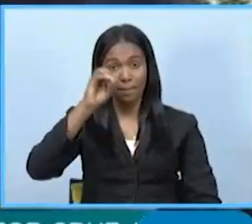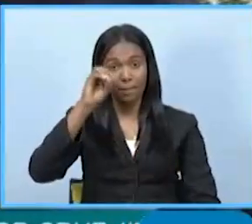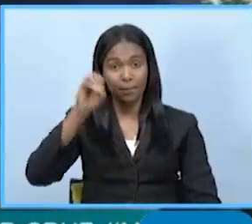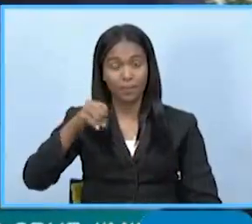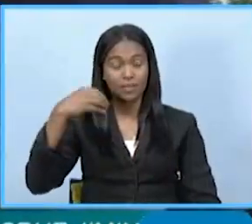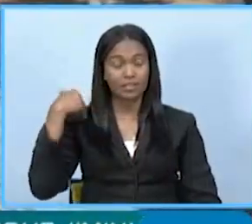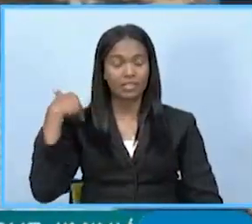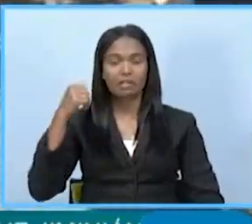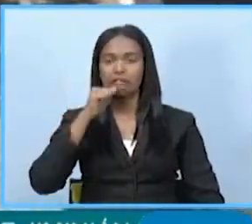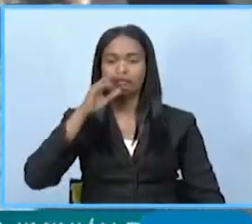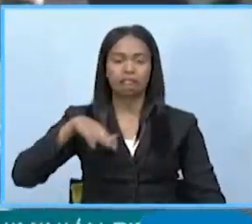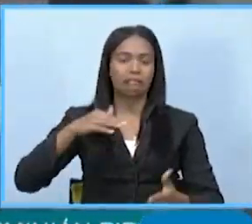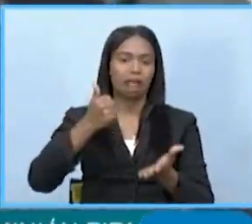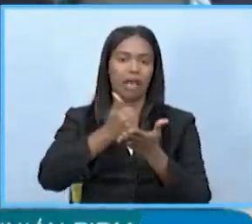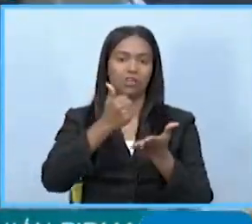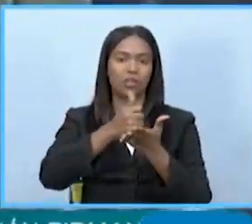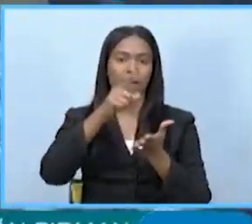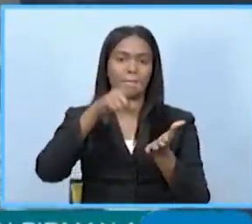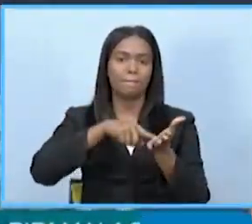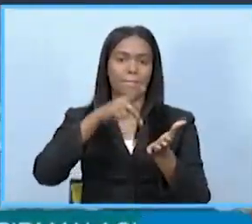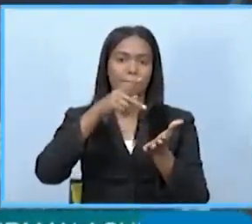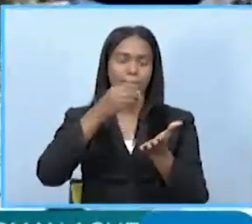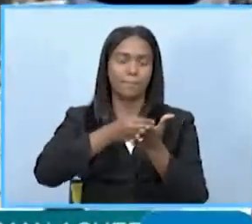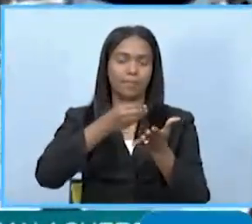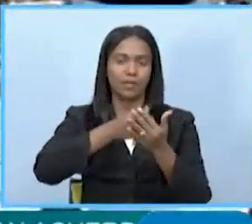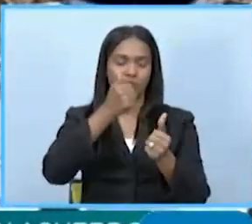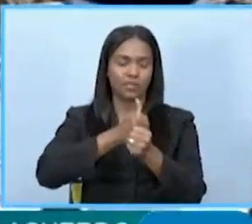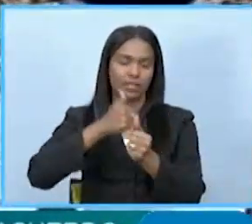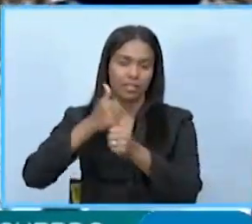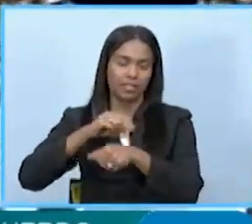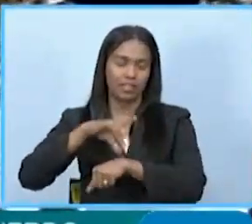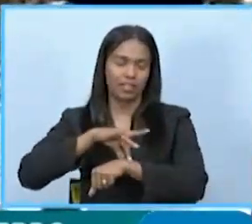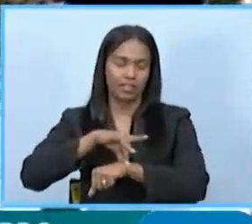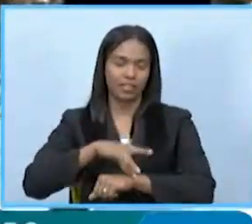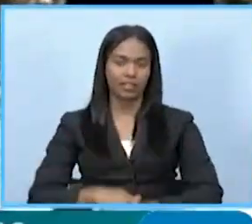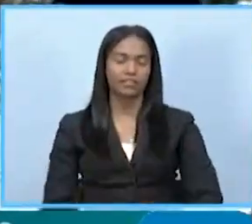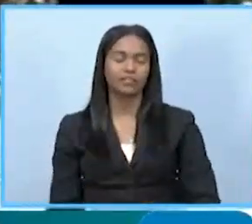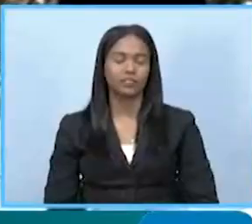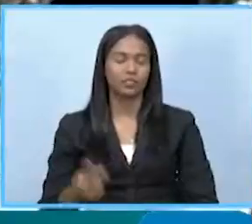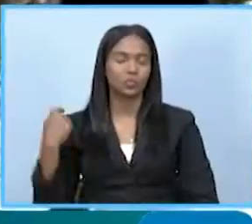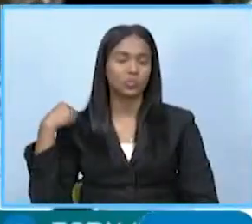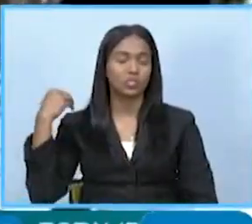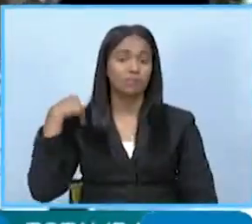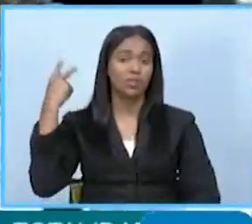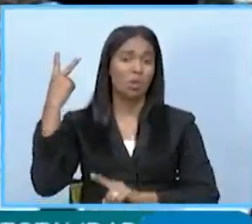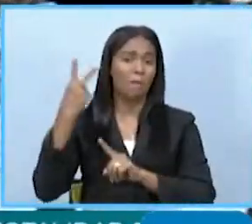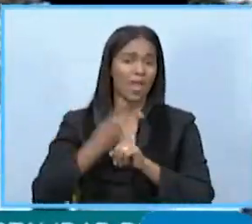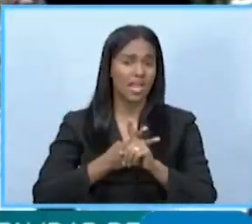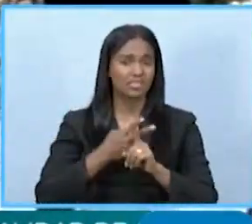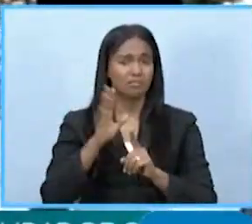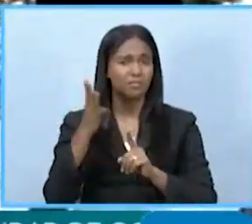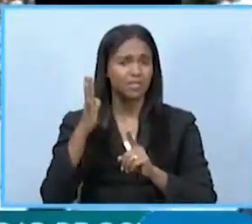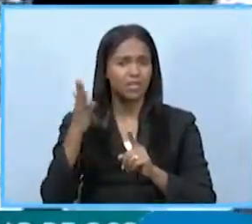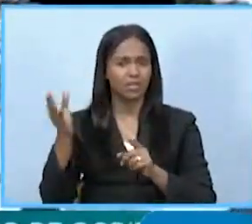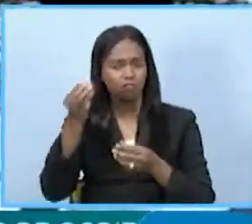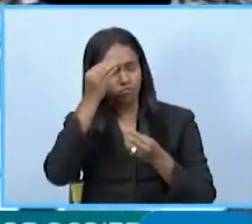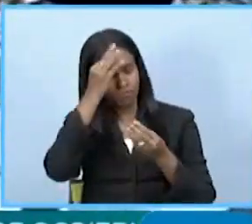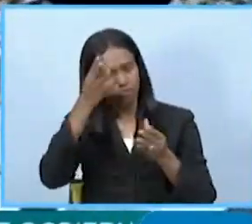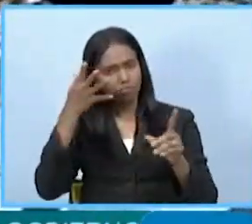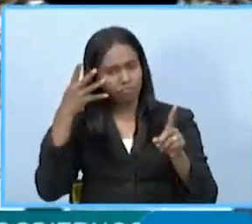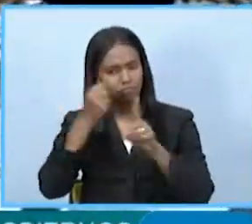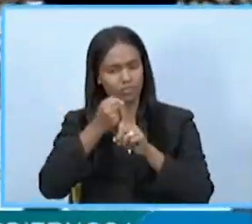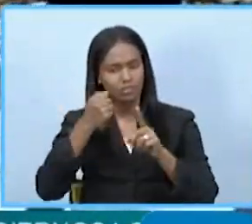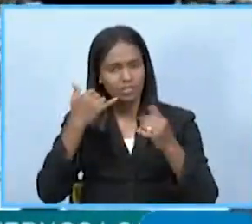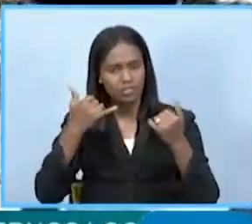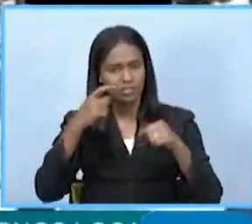no han recibido las ayudas de 1,000 pesos por parcela. Nosotros a 2 meses y pico de este fenómeno declarado esta